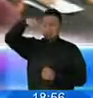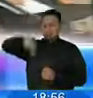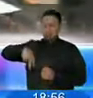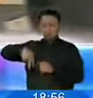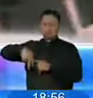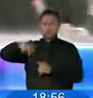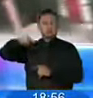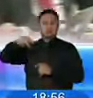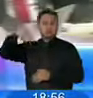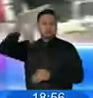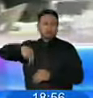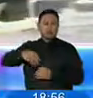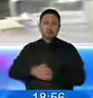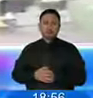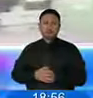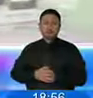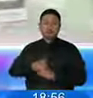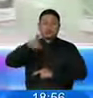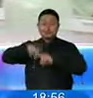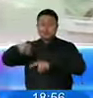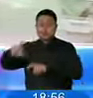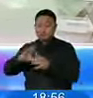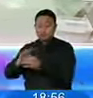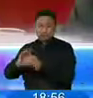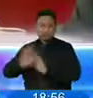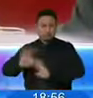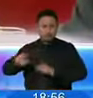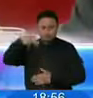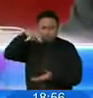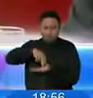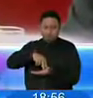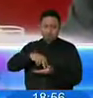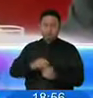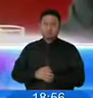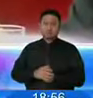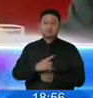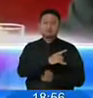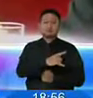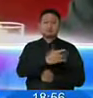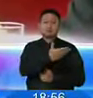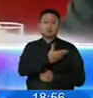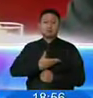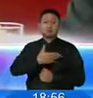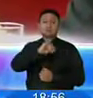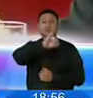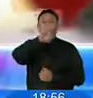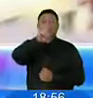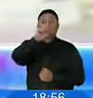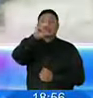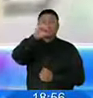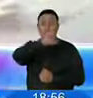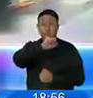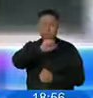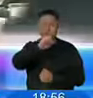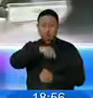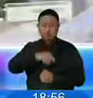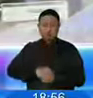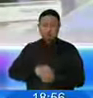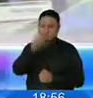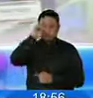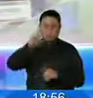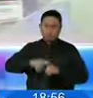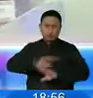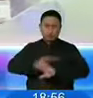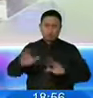para el público y no sentarse junto a sus compañeros, lo que fue rechazado por Julio César Trujillo, presidente del Consejo